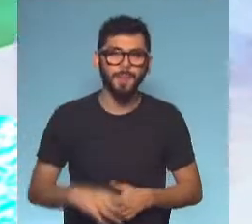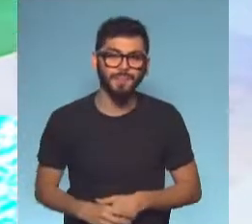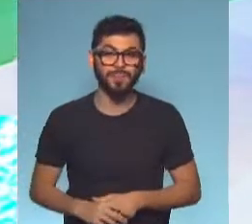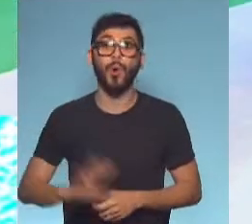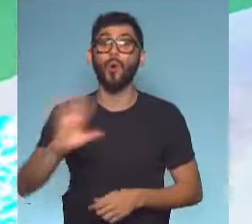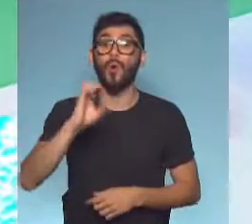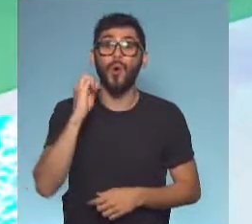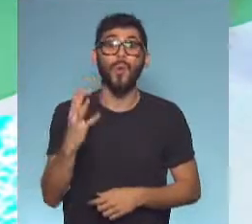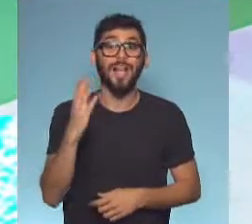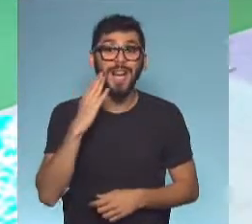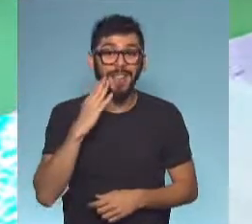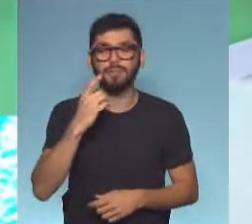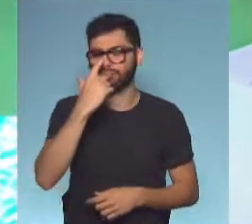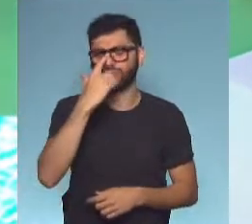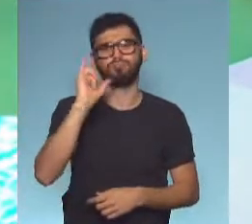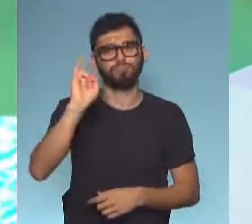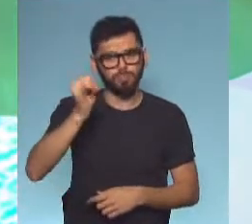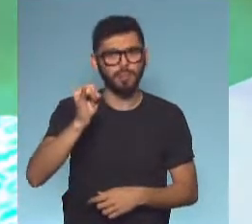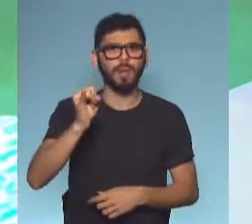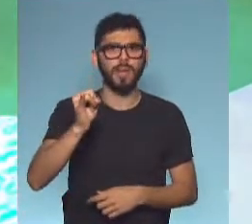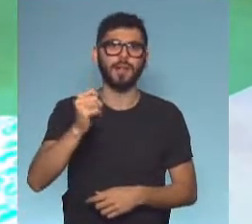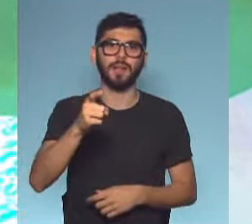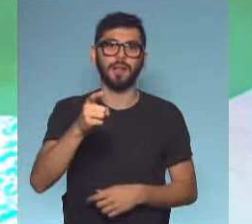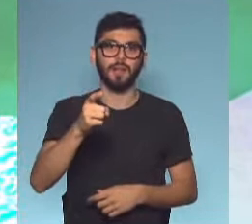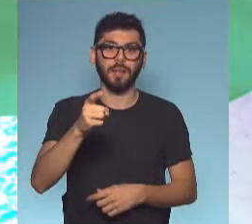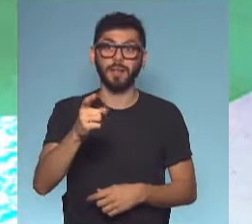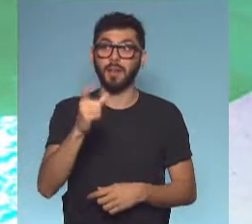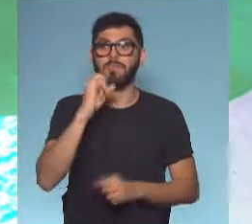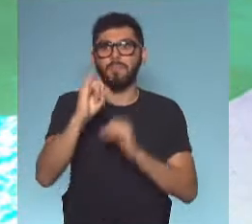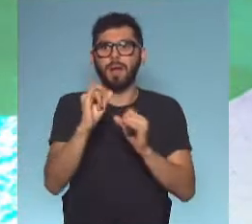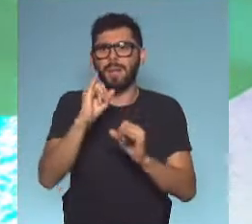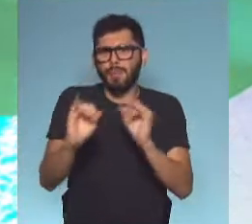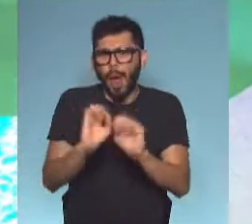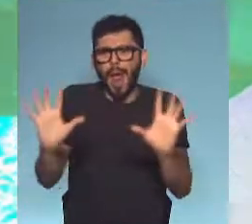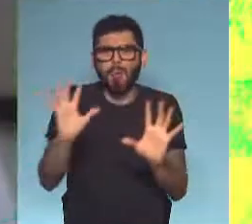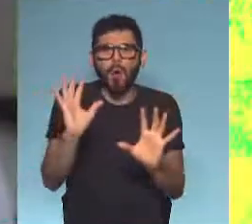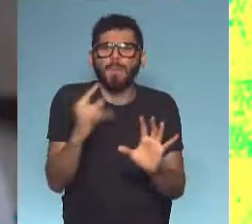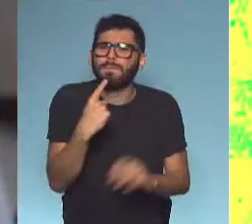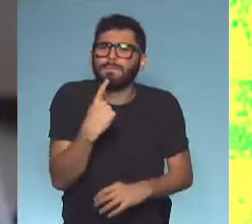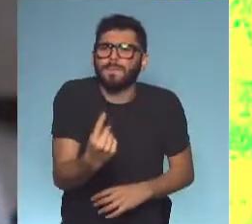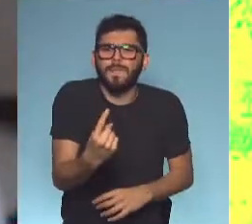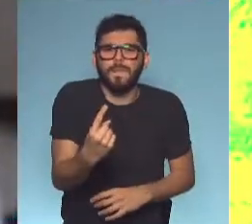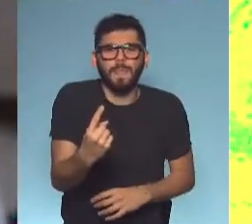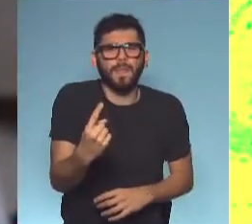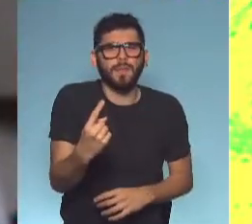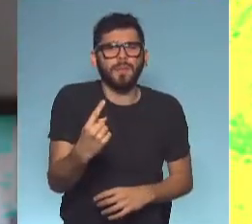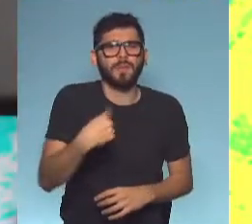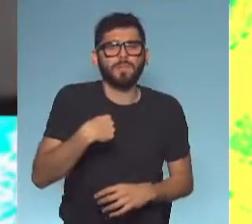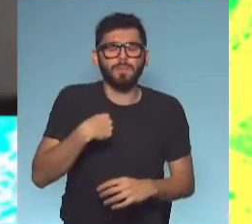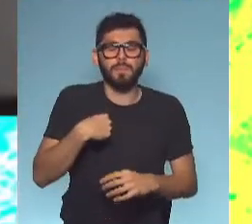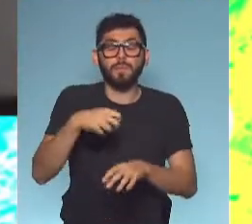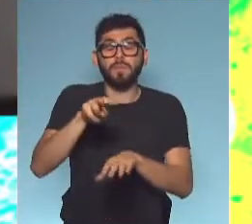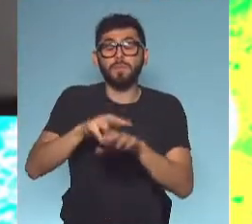¿Cómo están? Buenas tardes. Sí, creo que más o menos lo respondió, pero era saber por qué tenemos tendencia a amanecer